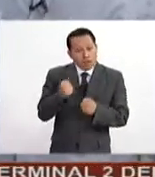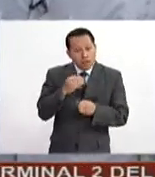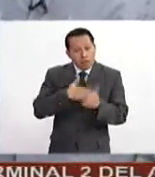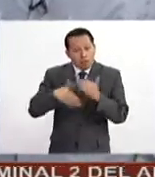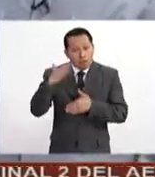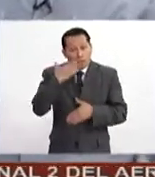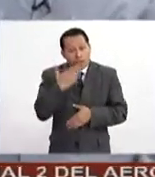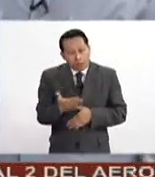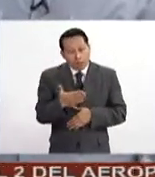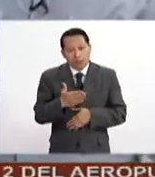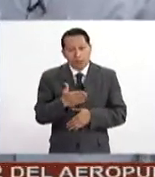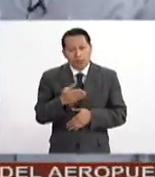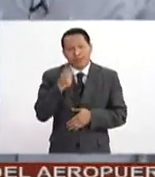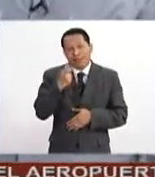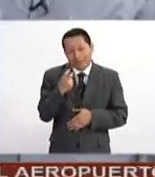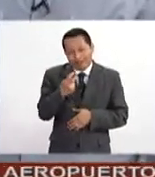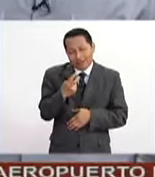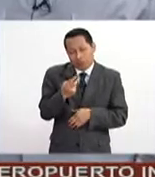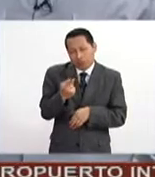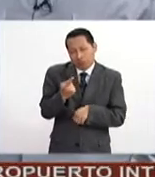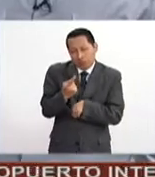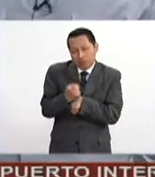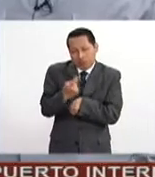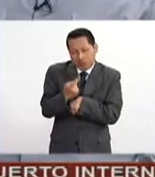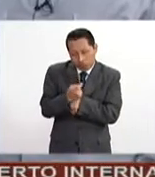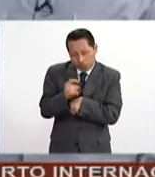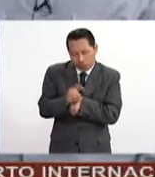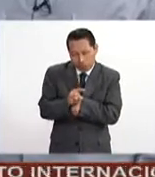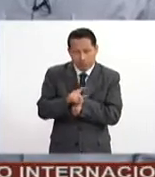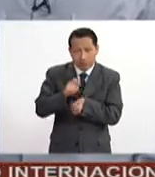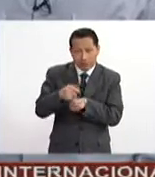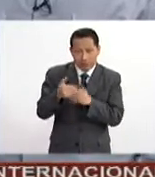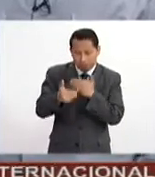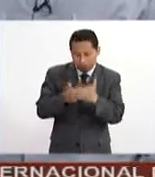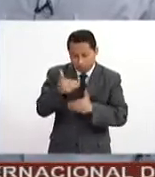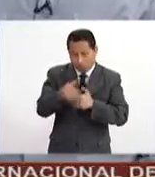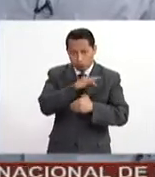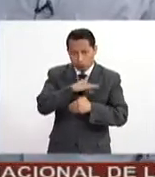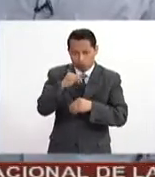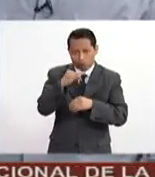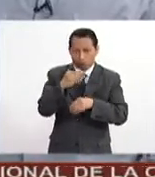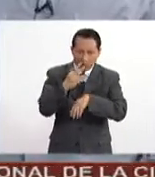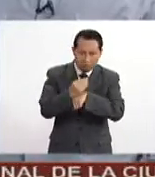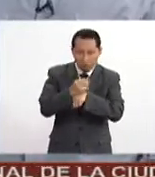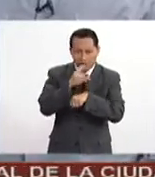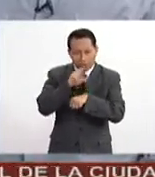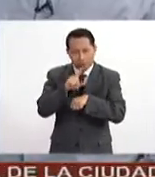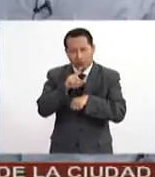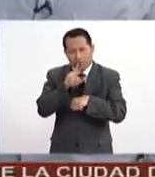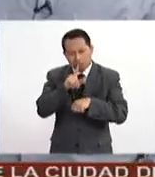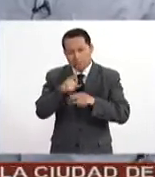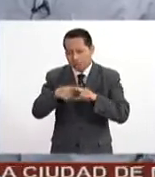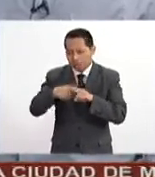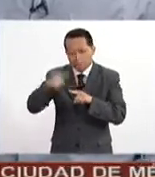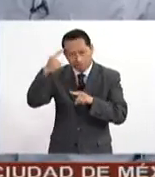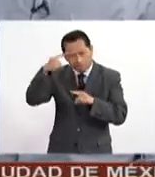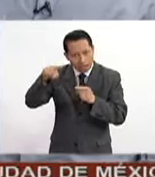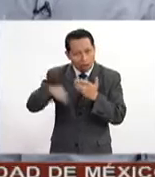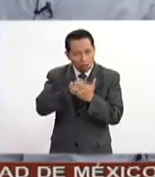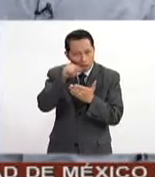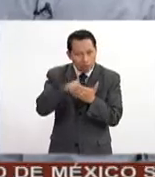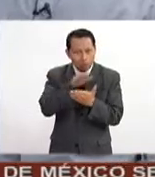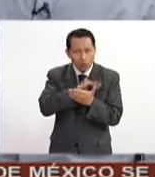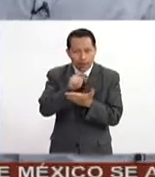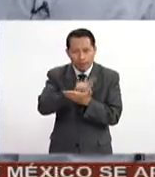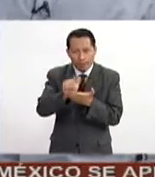y pues aunque este es un prototipo, más adelante se le pueden hacer mejoras para implementarlo en muchos más lugares y para que limpie